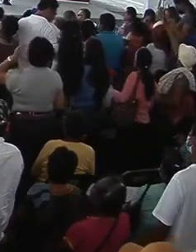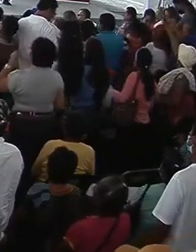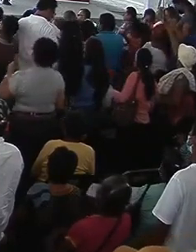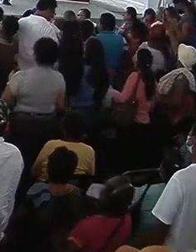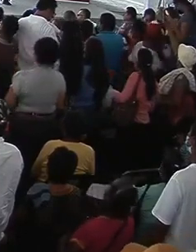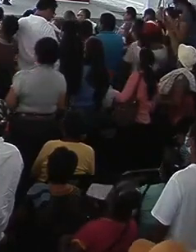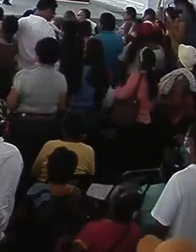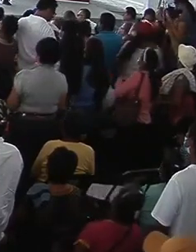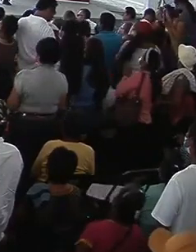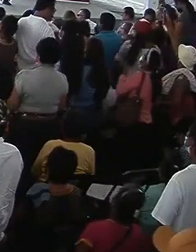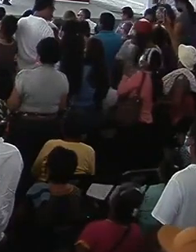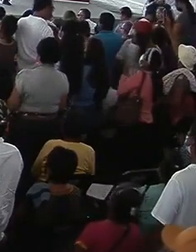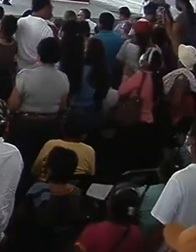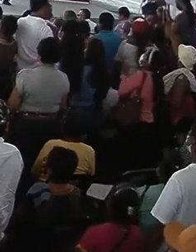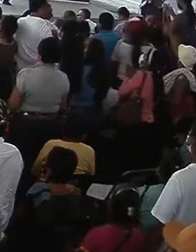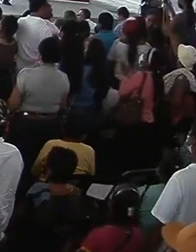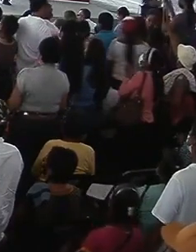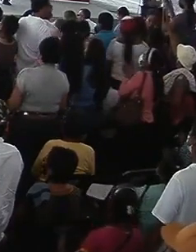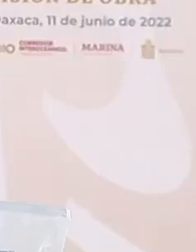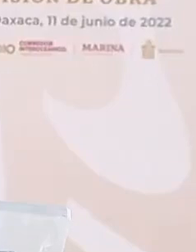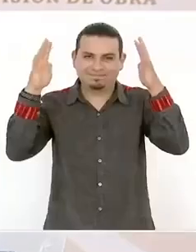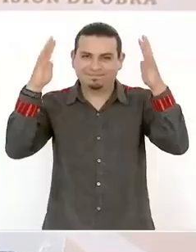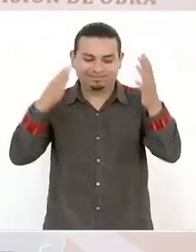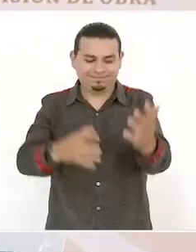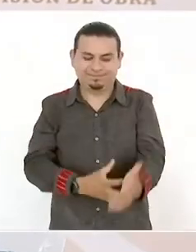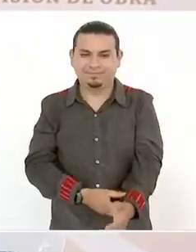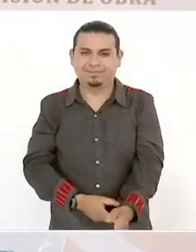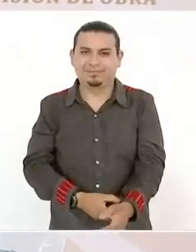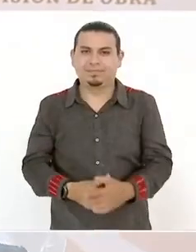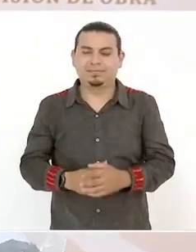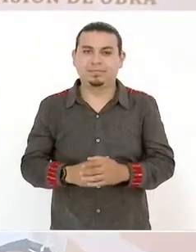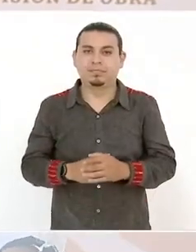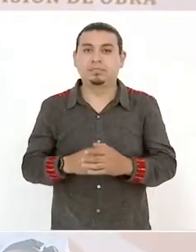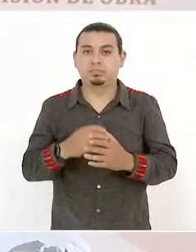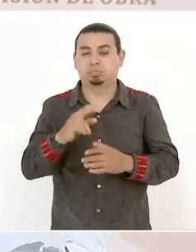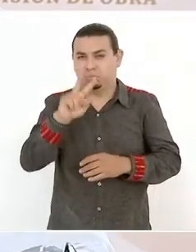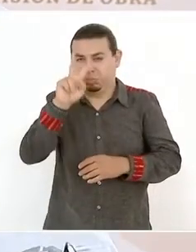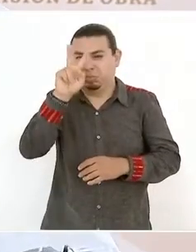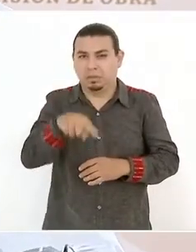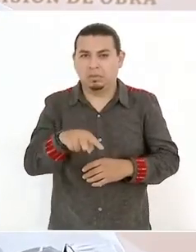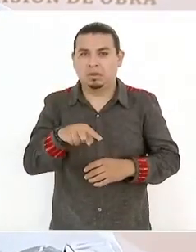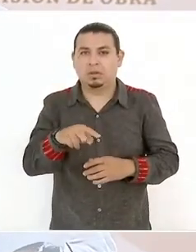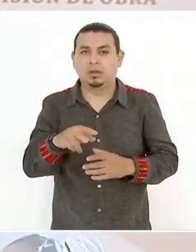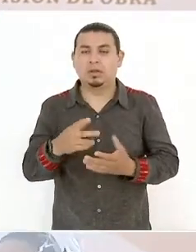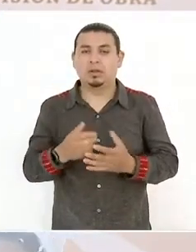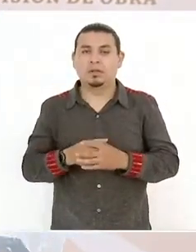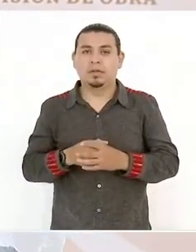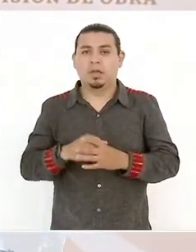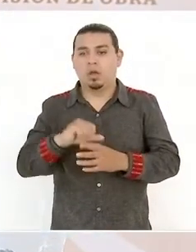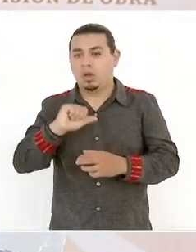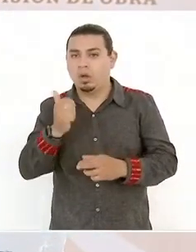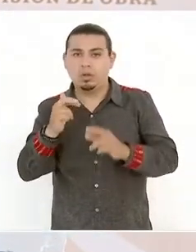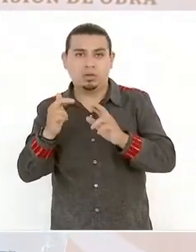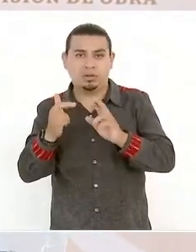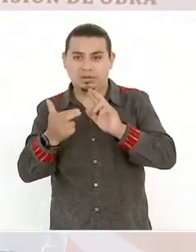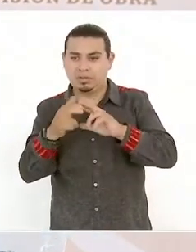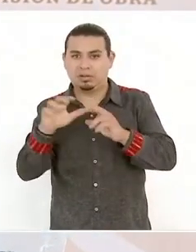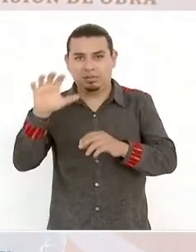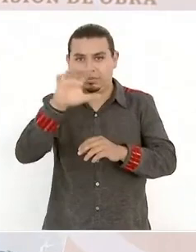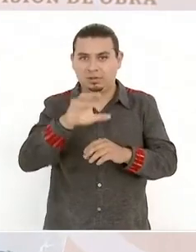La realidad es de que en cualquier región de nuestro